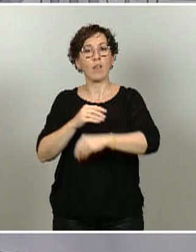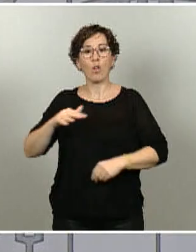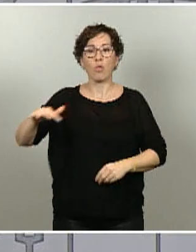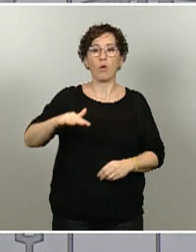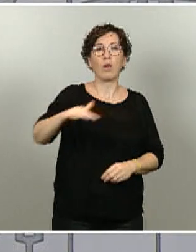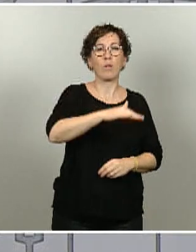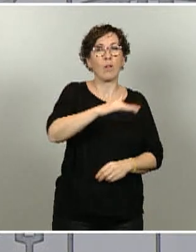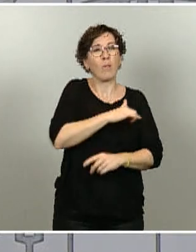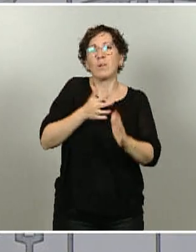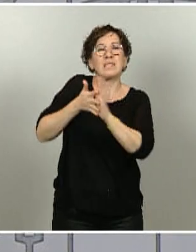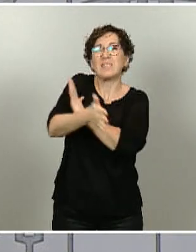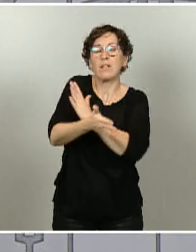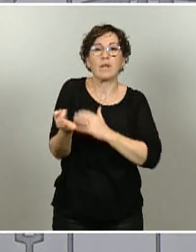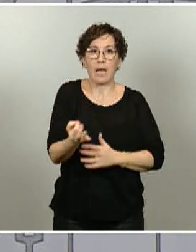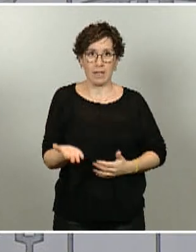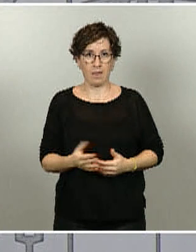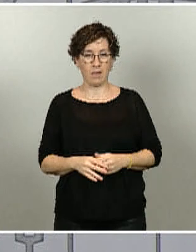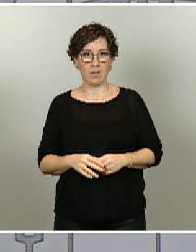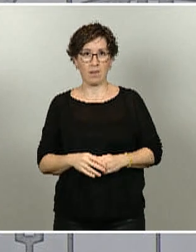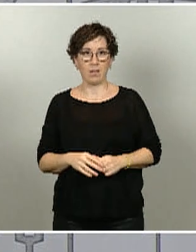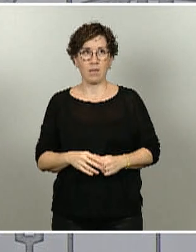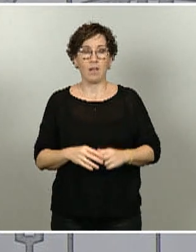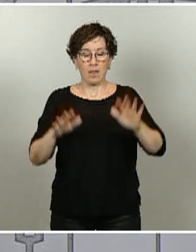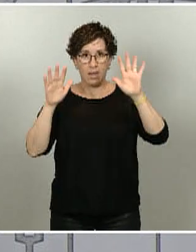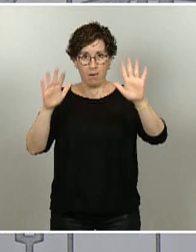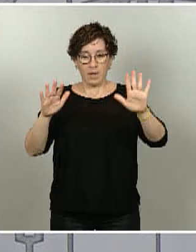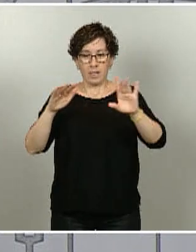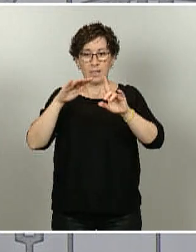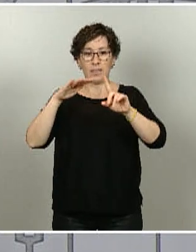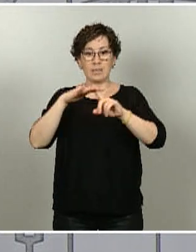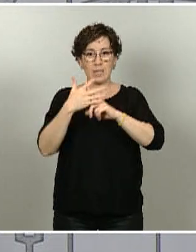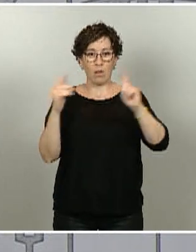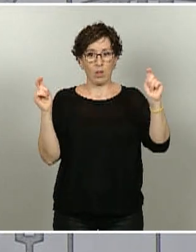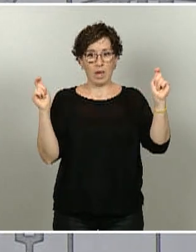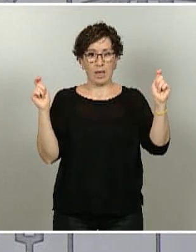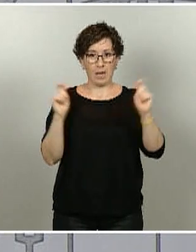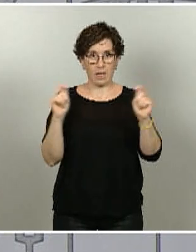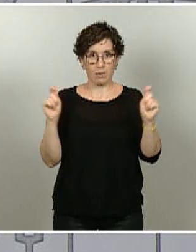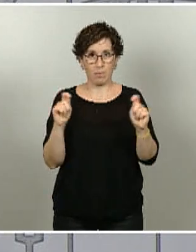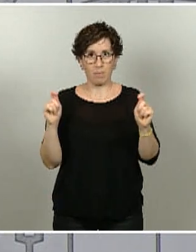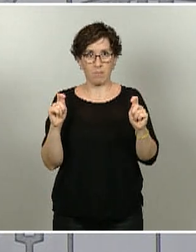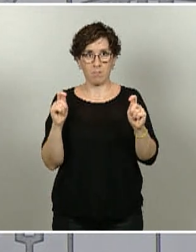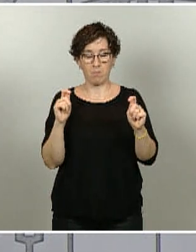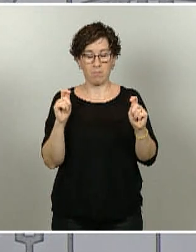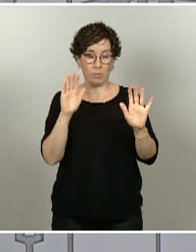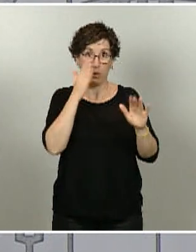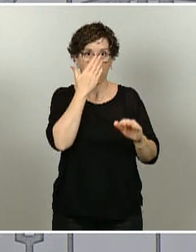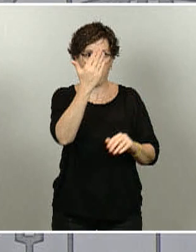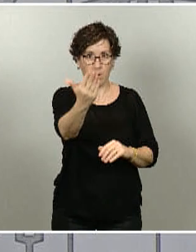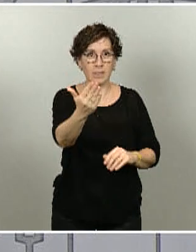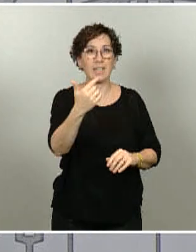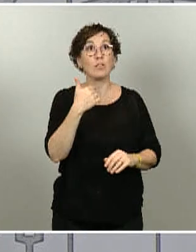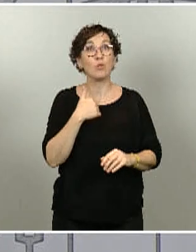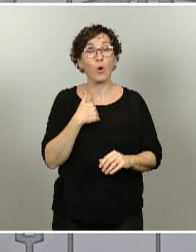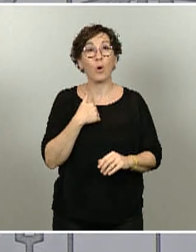El estado de alarma en sí, bueno, yo si les digo la verdad, yo no me he leído nunca los